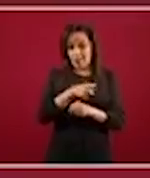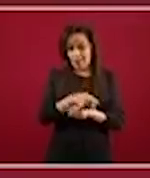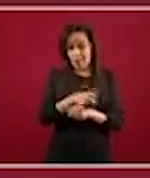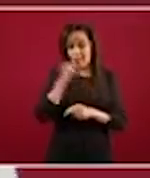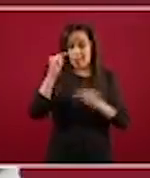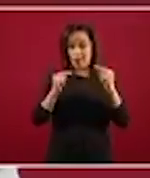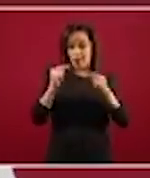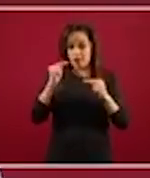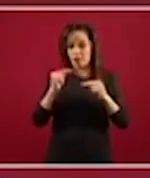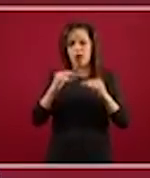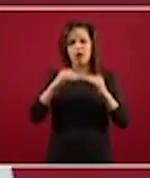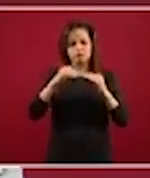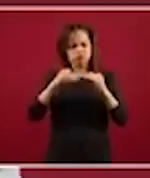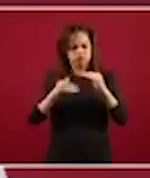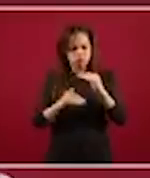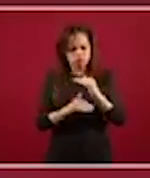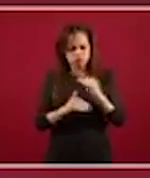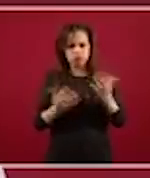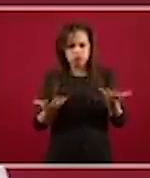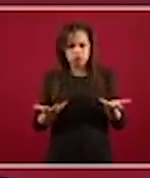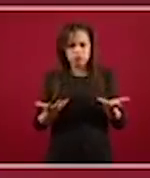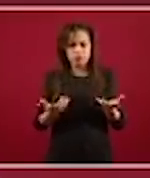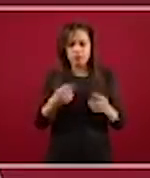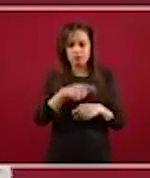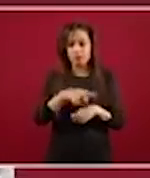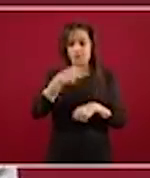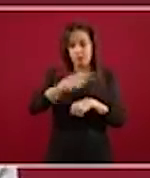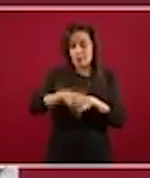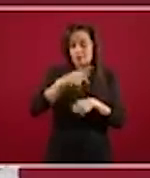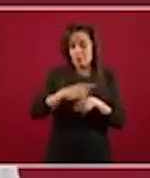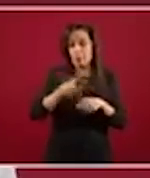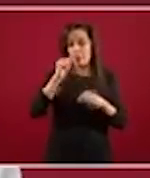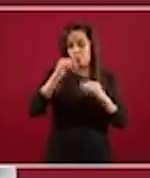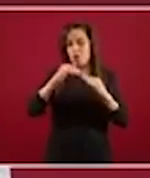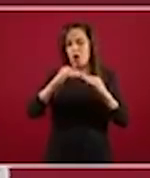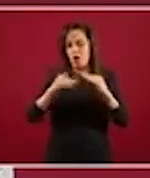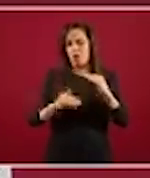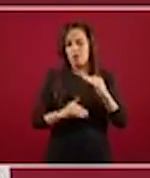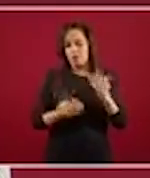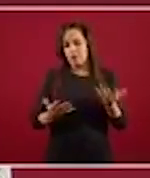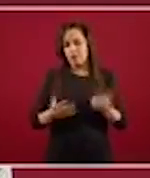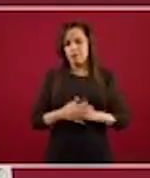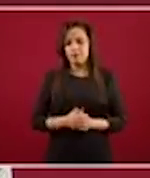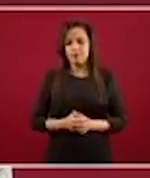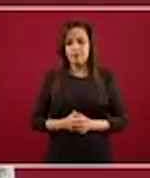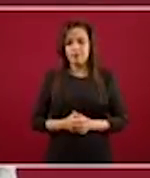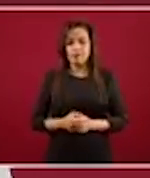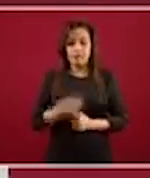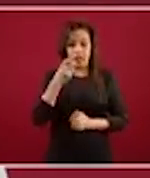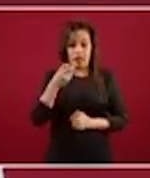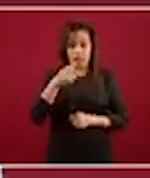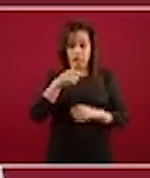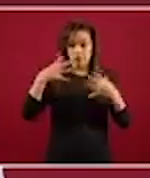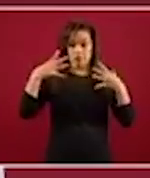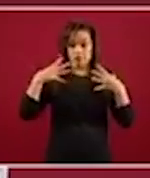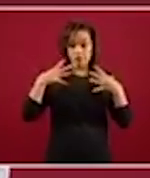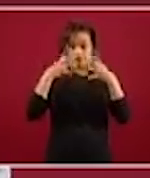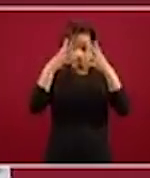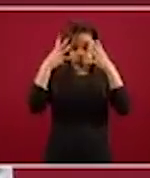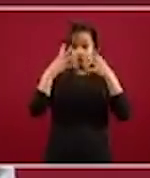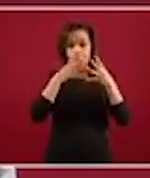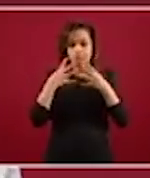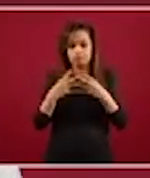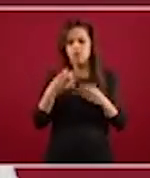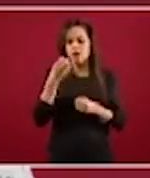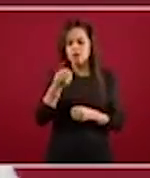bajo, es decir, la peligrosidad para el contagio es baja, y que con este tipo de equipos es suficiente para garantizar